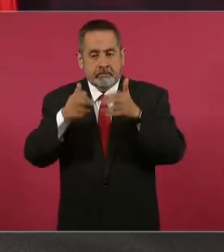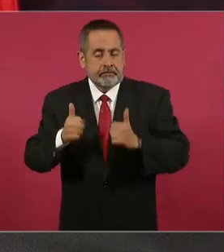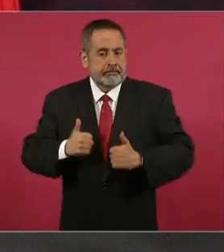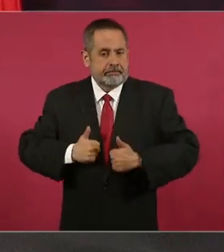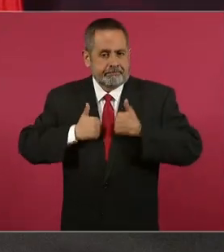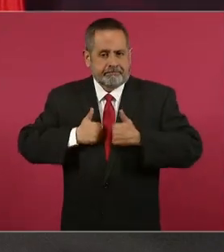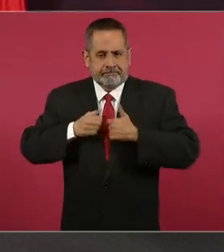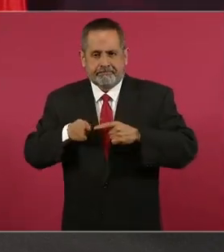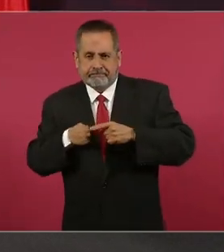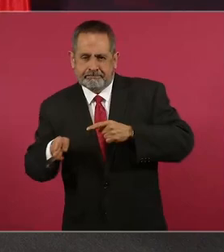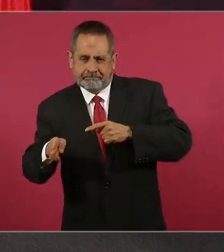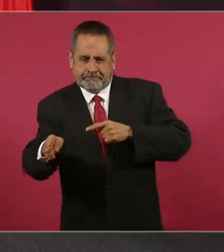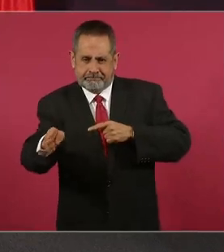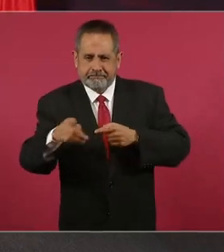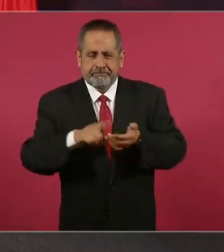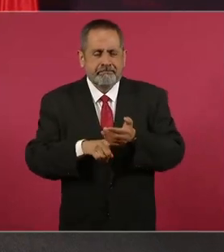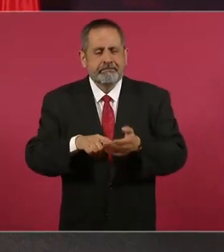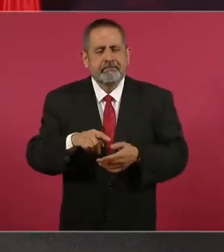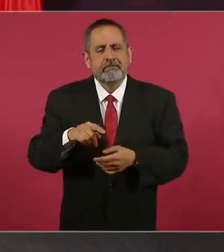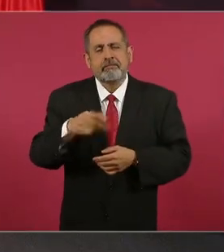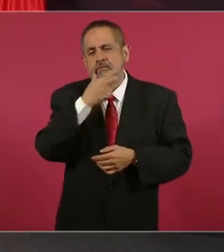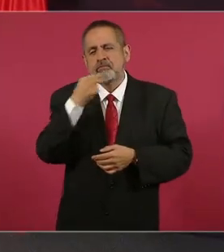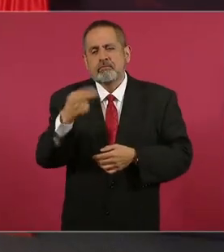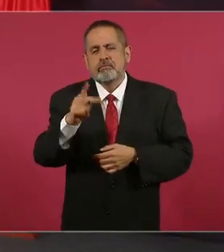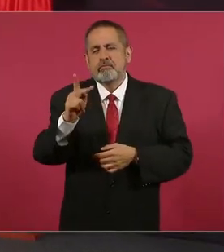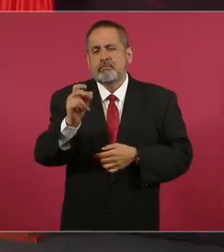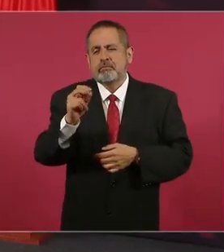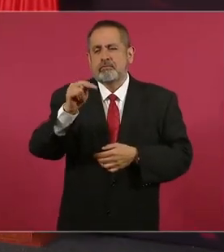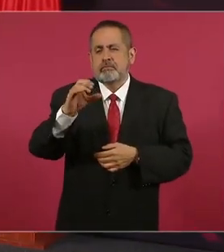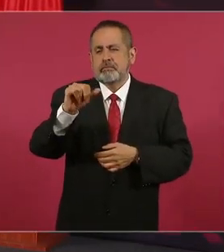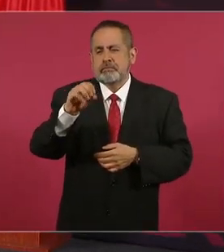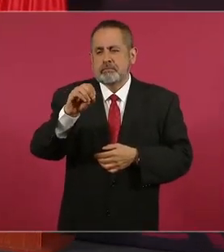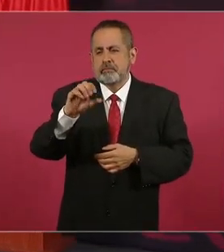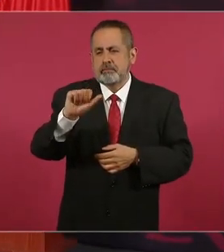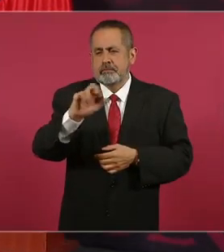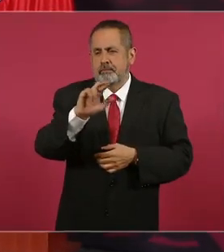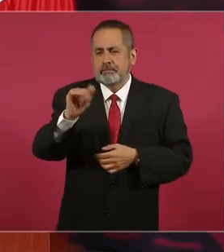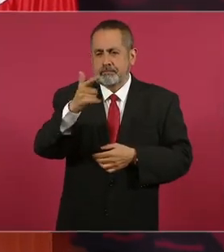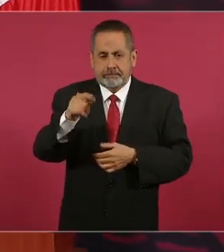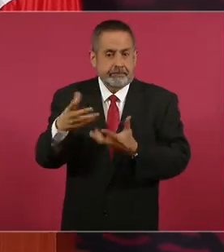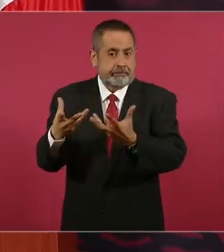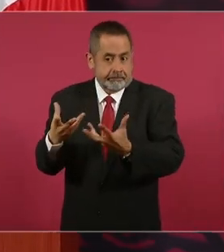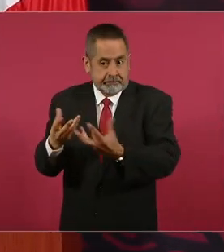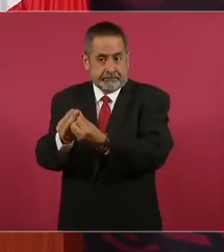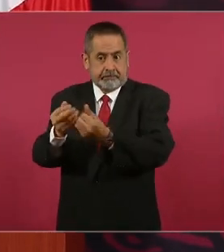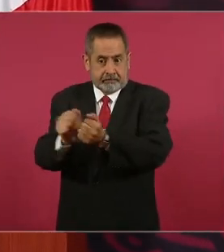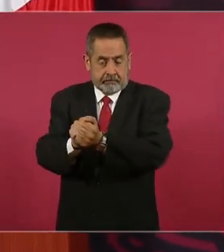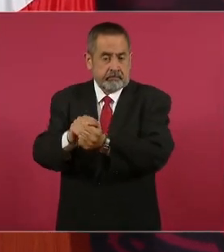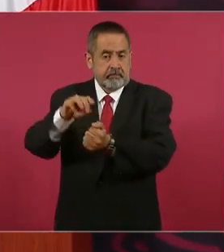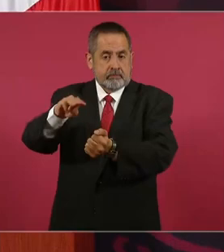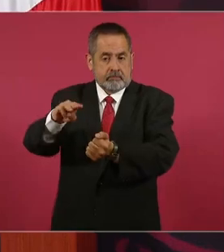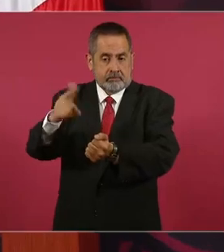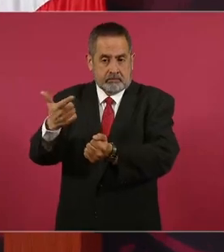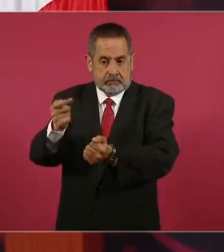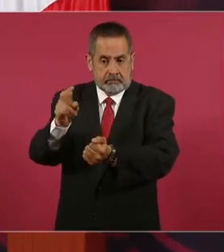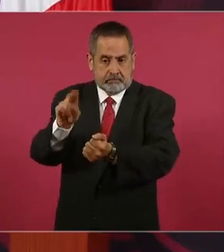sobrino de Ponciano Arriaga, que empezó con los magonistas, que